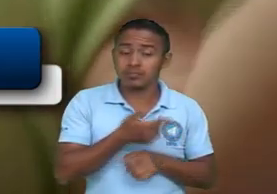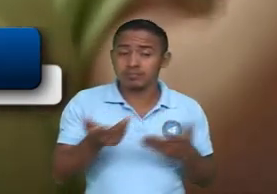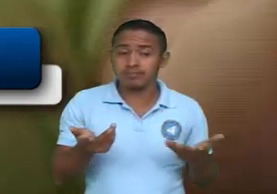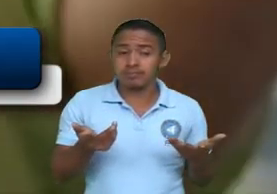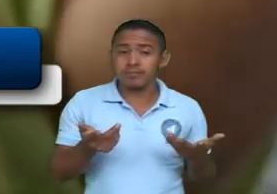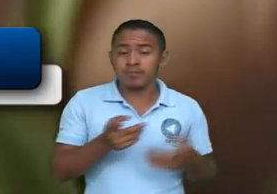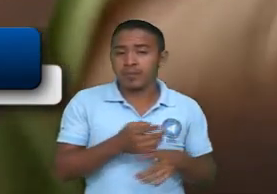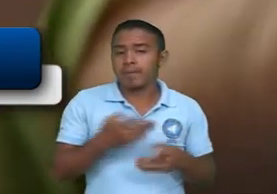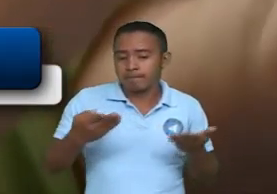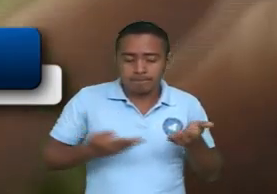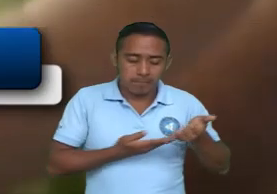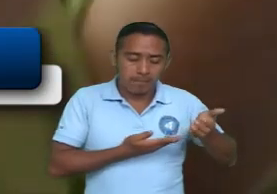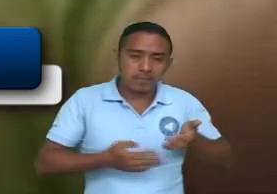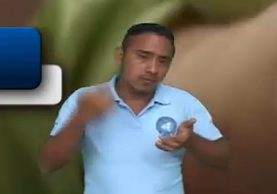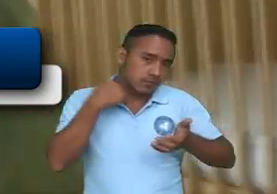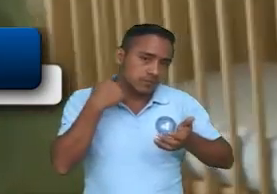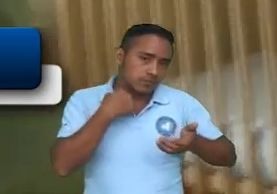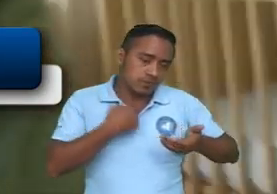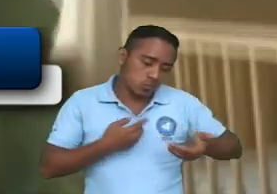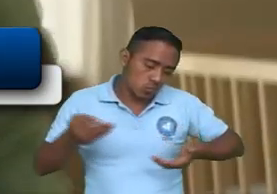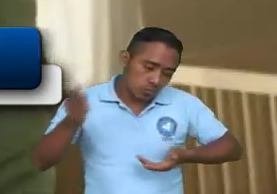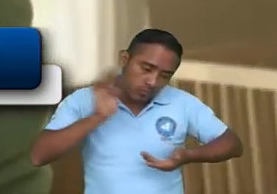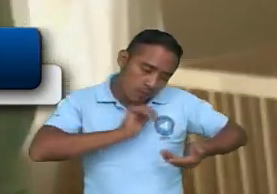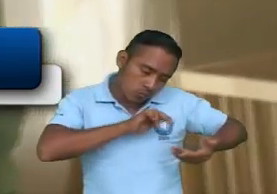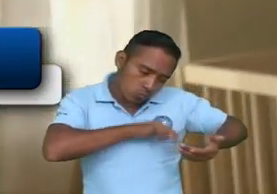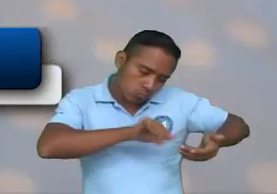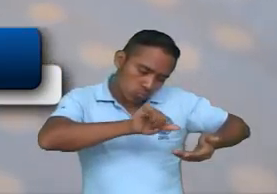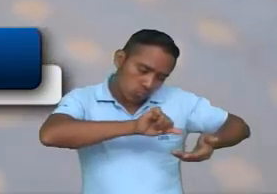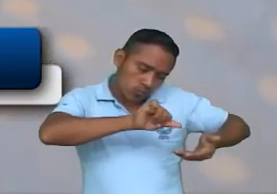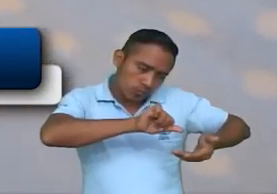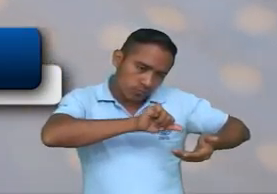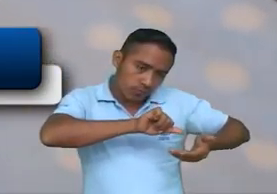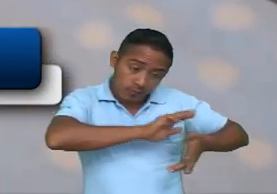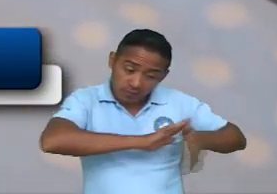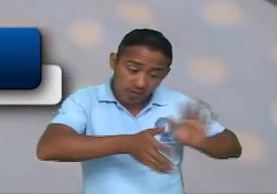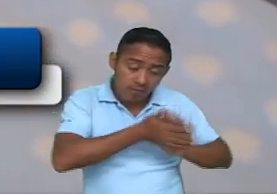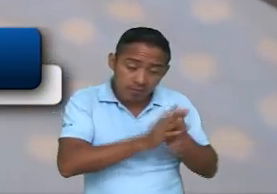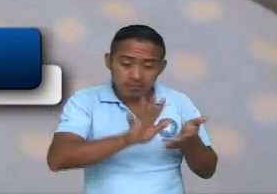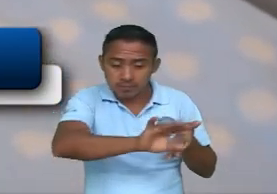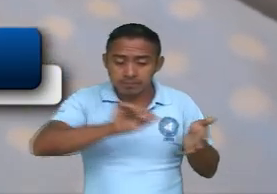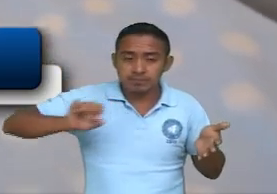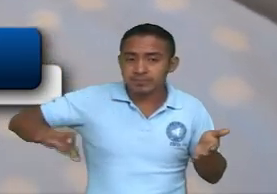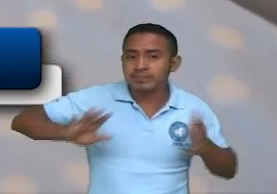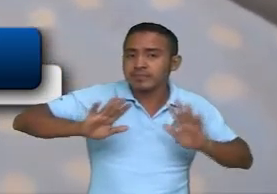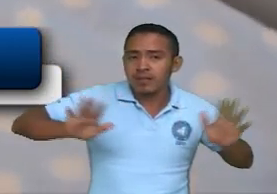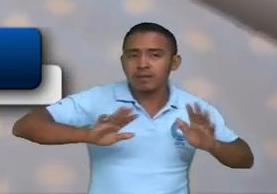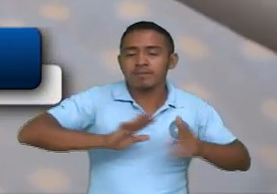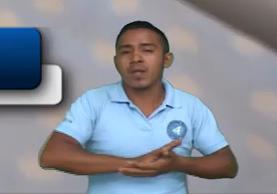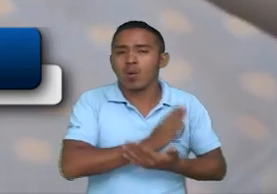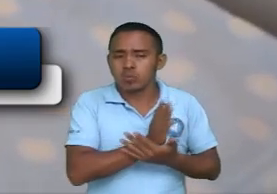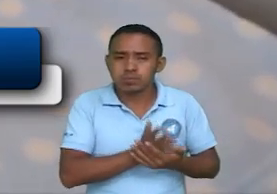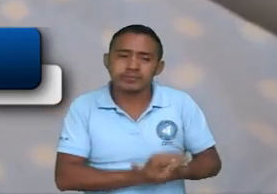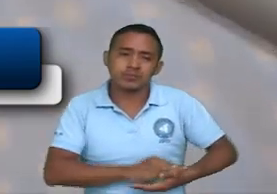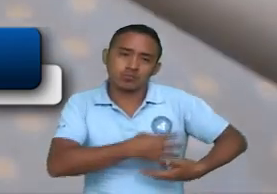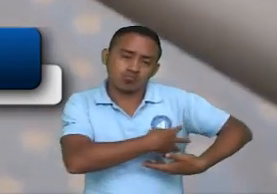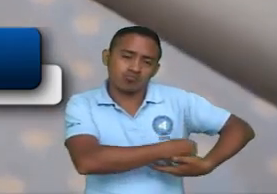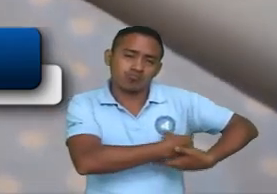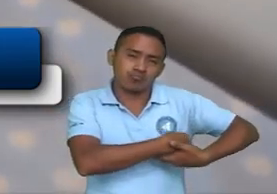pronto le dejan y que le ponen una almohadita y no sé qué, para que la alimentación no se pregunte. De los bebés, ajá, nunca puede ser